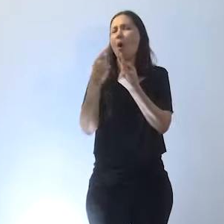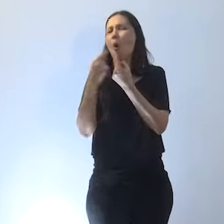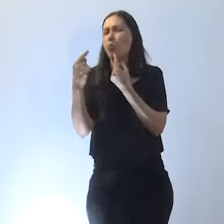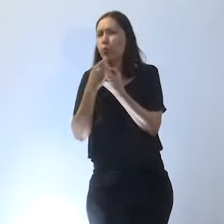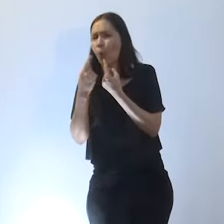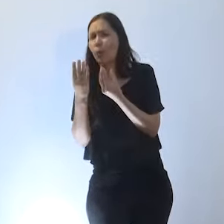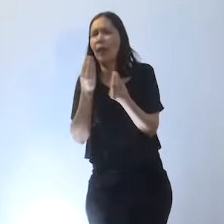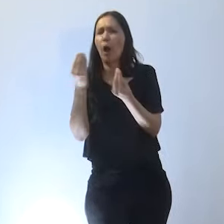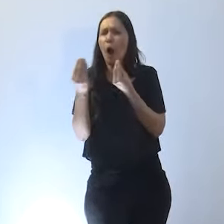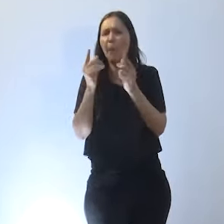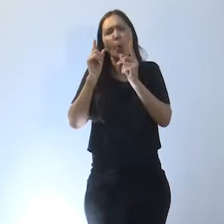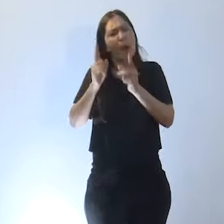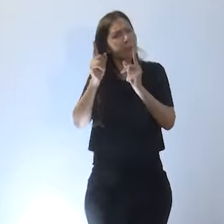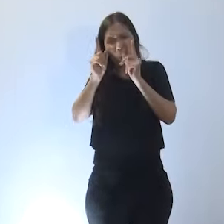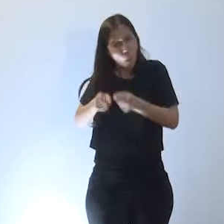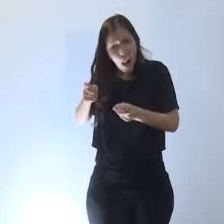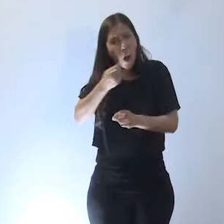distintos